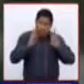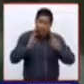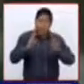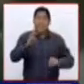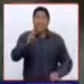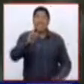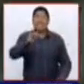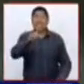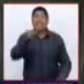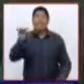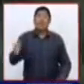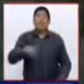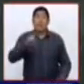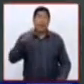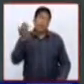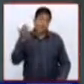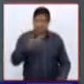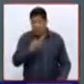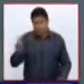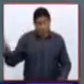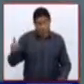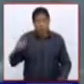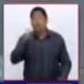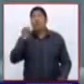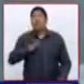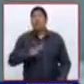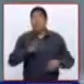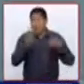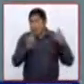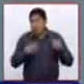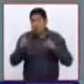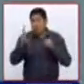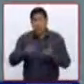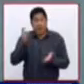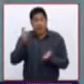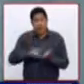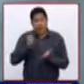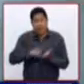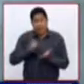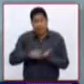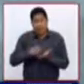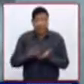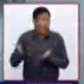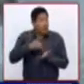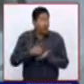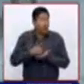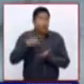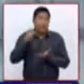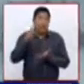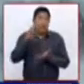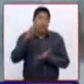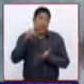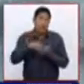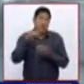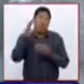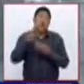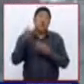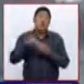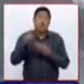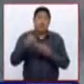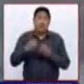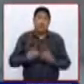mi derecha está justamente la señora que nos va a llevar a la vivienda, donde va a exigir que se le devuelvan sus 7 mil dólares de